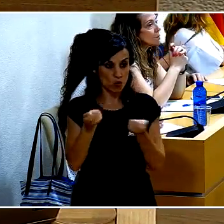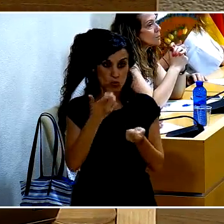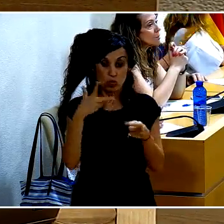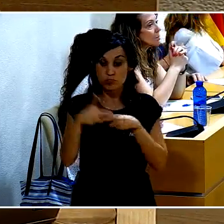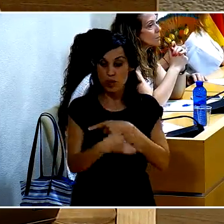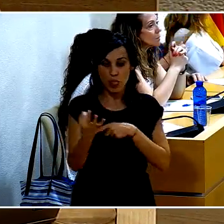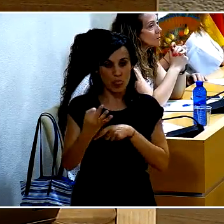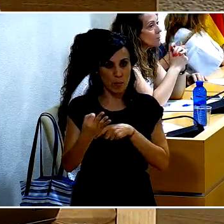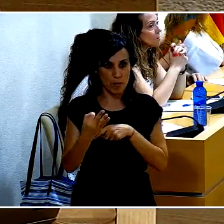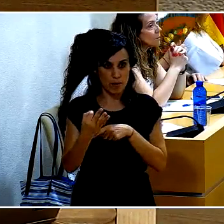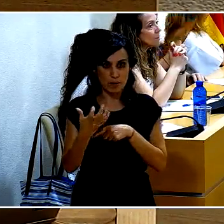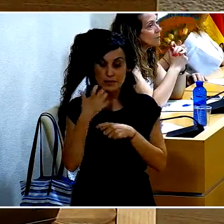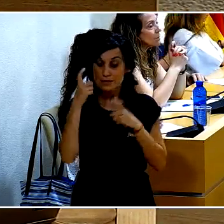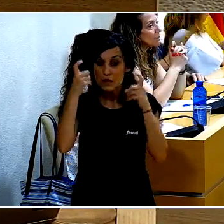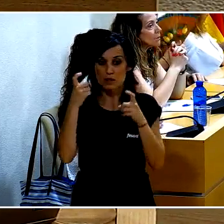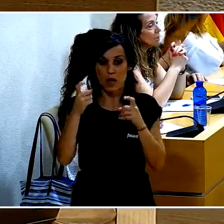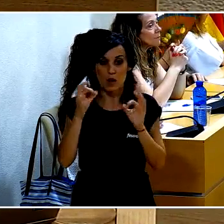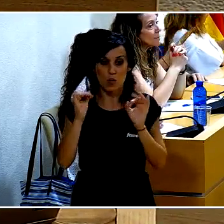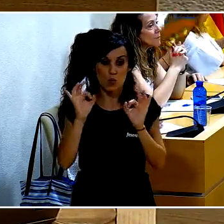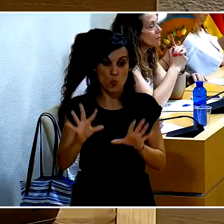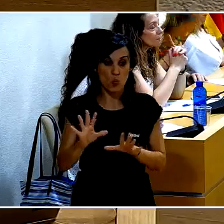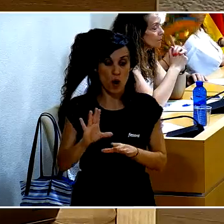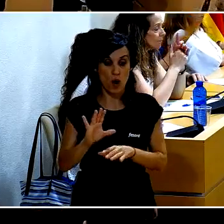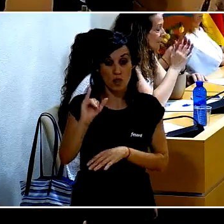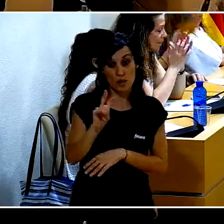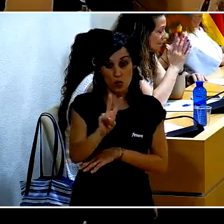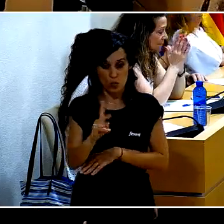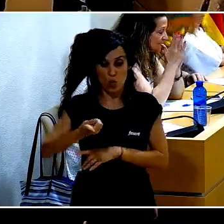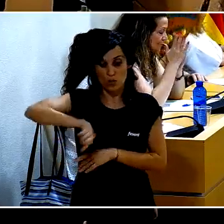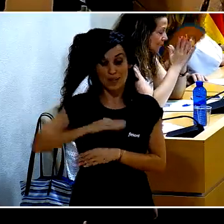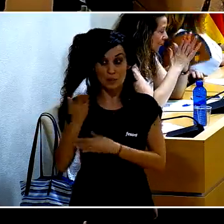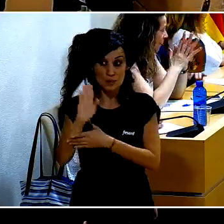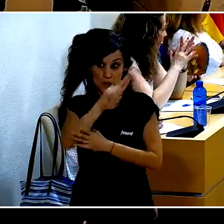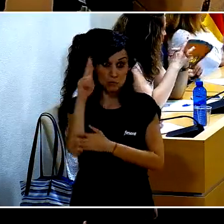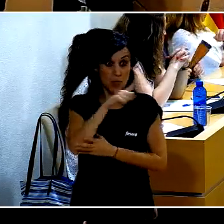tema, tanto Podemos com Esquerra Unida, als nostres representants en Madrid,